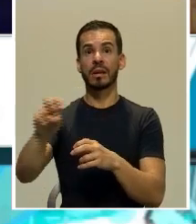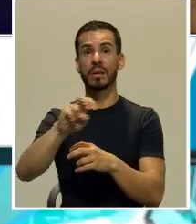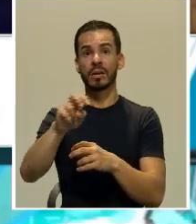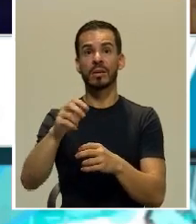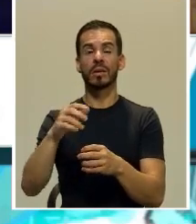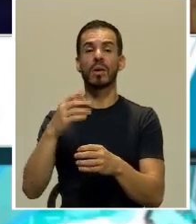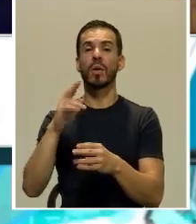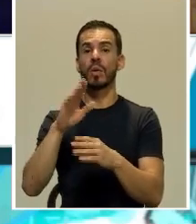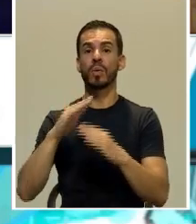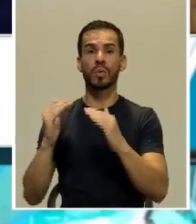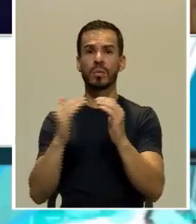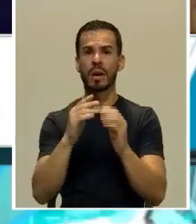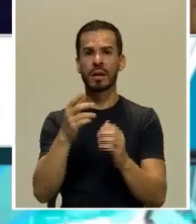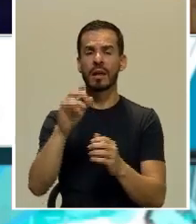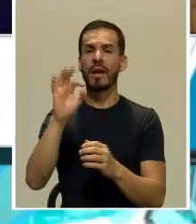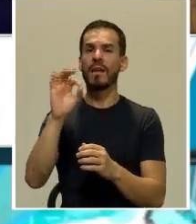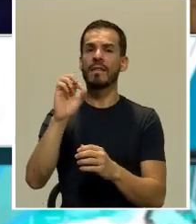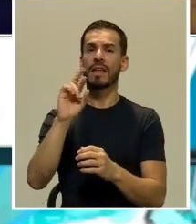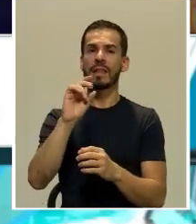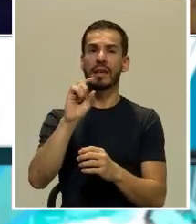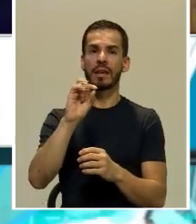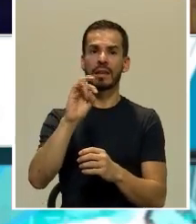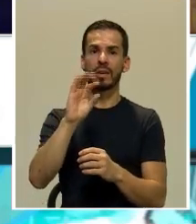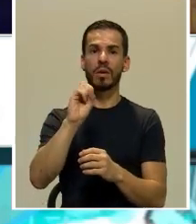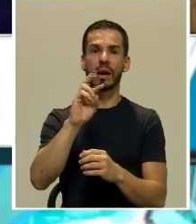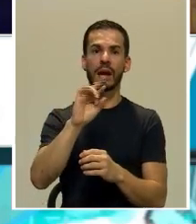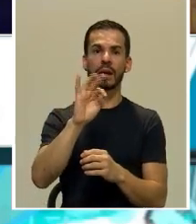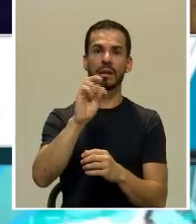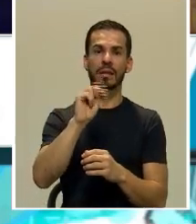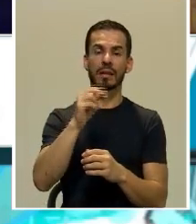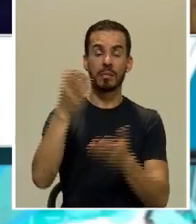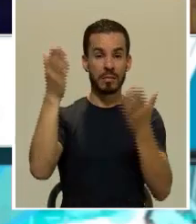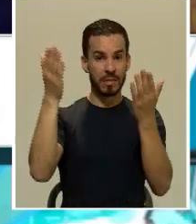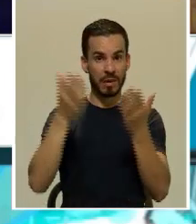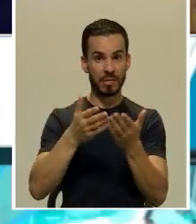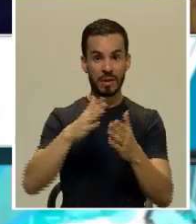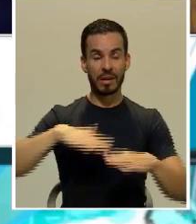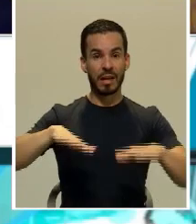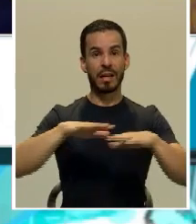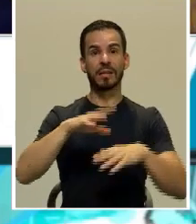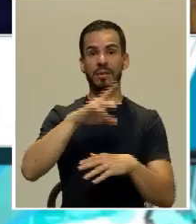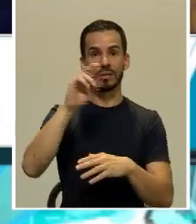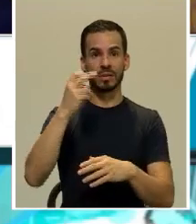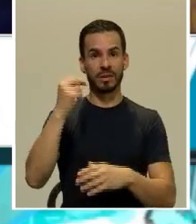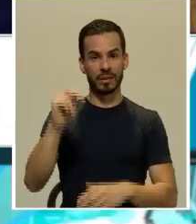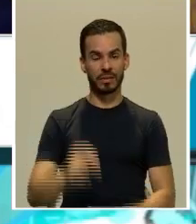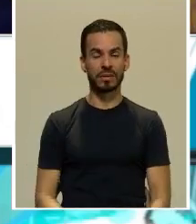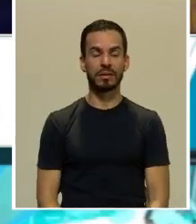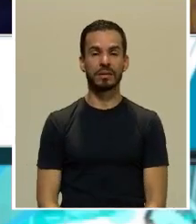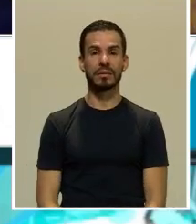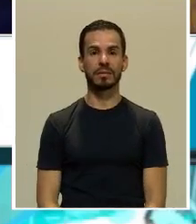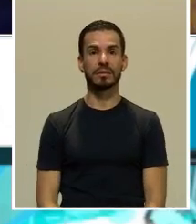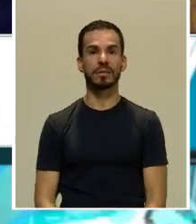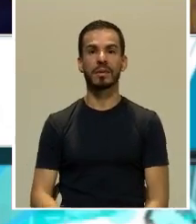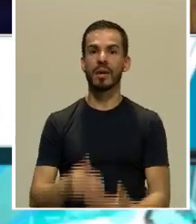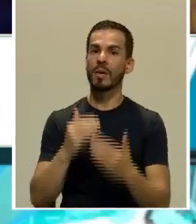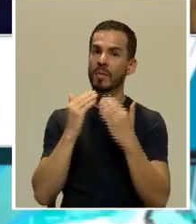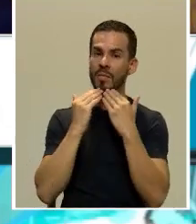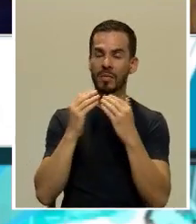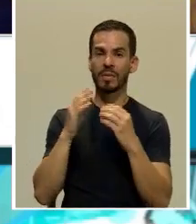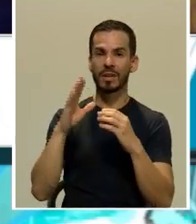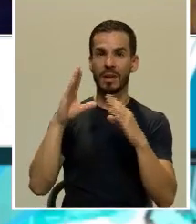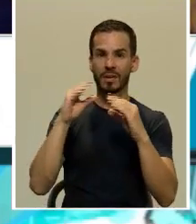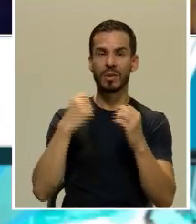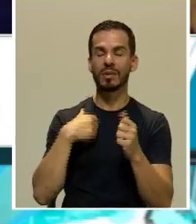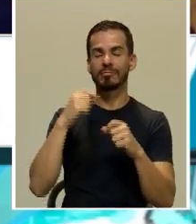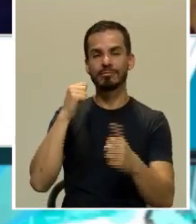Cartín Arteaga. Buenas noches, Federico. Bienvenido al set de Costa Rica Noticias. Muy buenas noches.